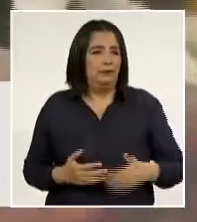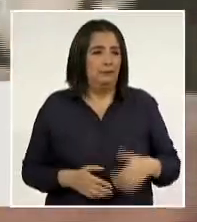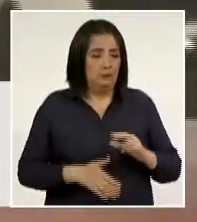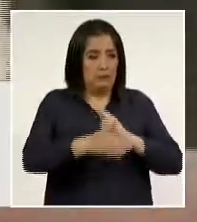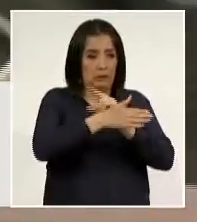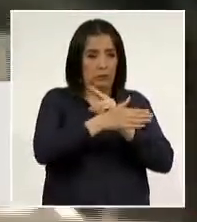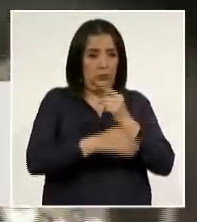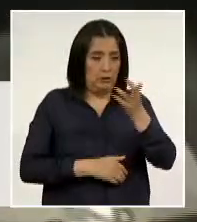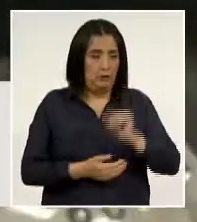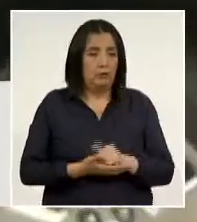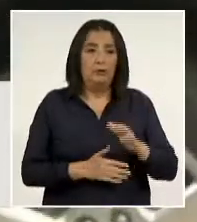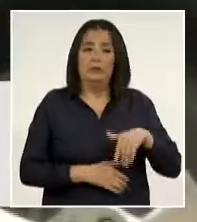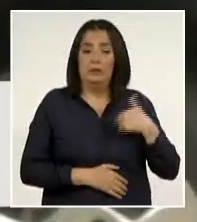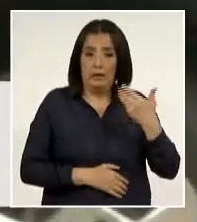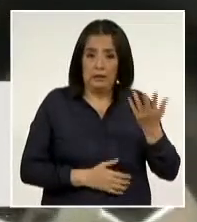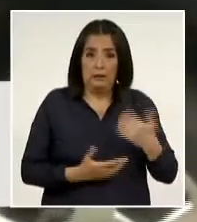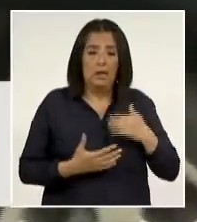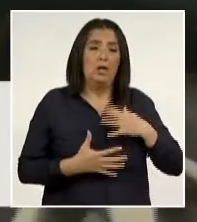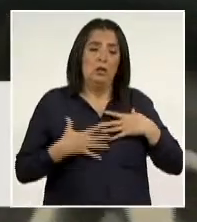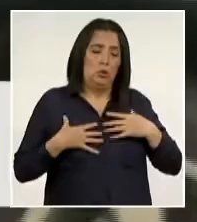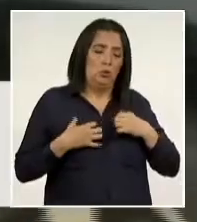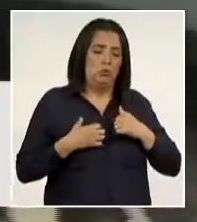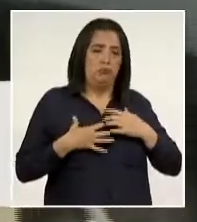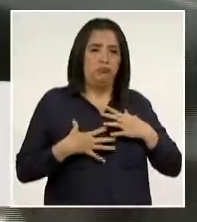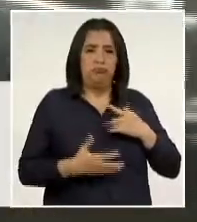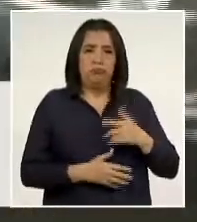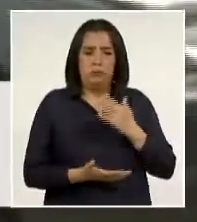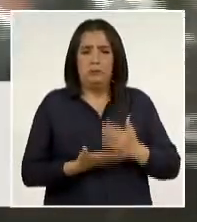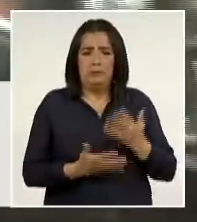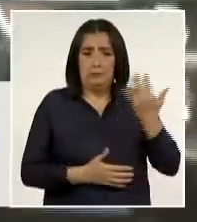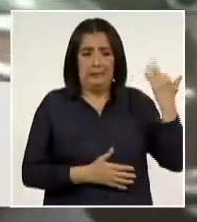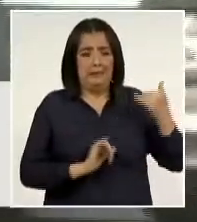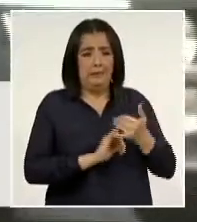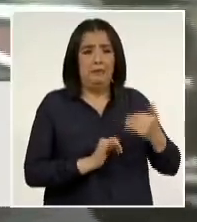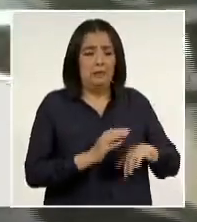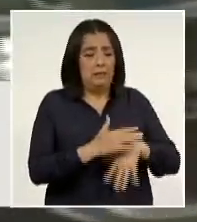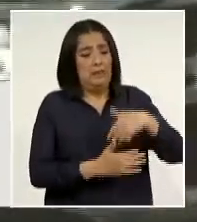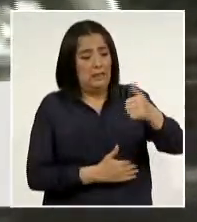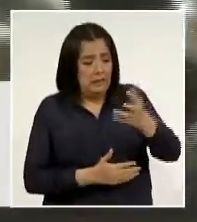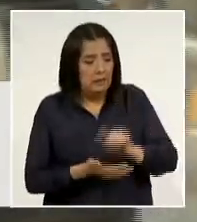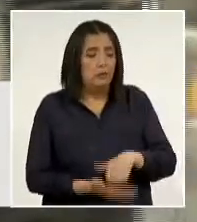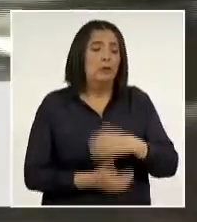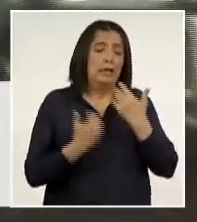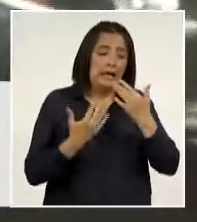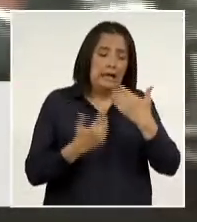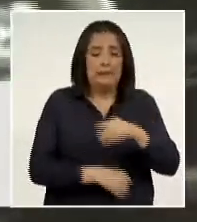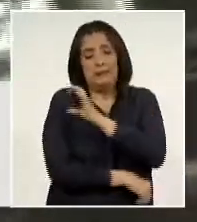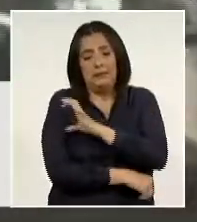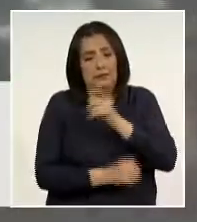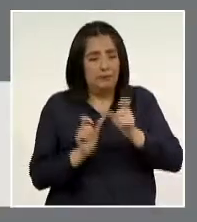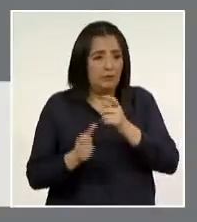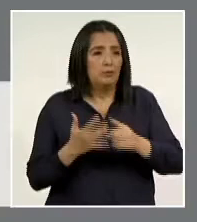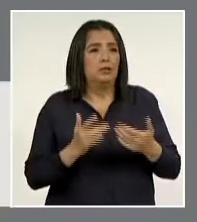tweets a propósito. Dijo, luego de haber sido estabilizado por los problemas de salud del último sábado, me han dado de alta, agradezco al personal de la clínica por las atenciones